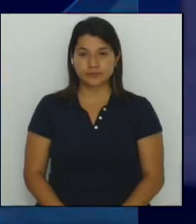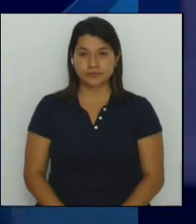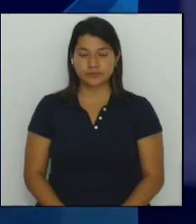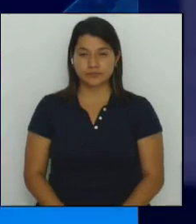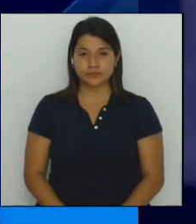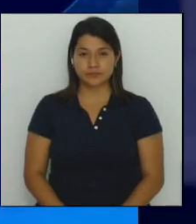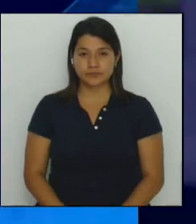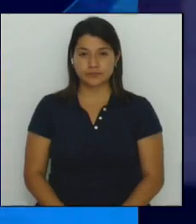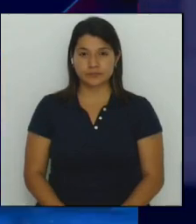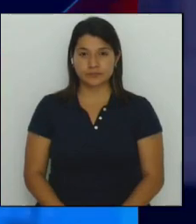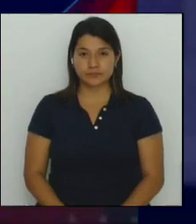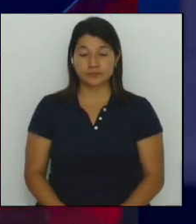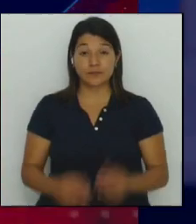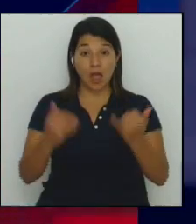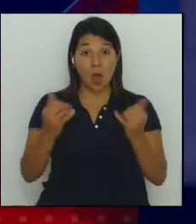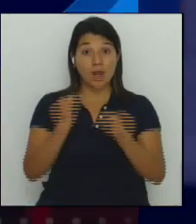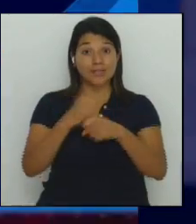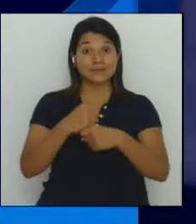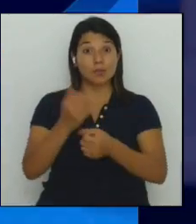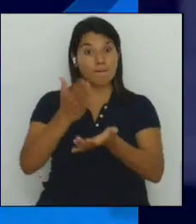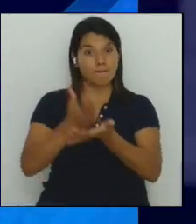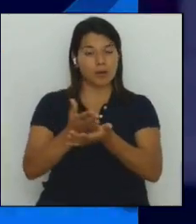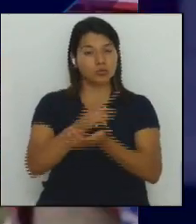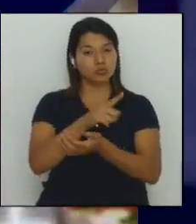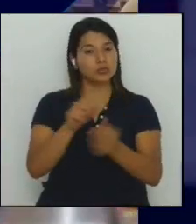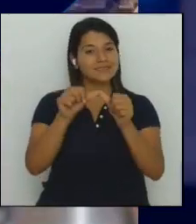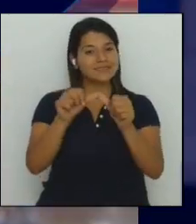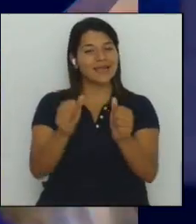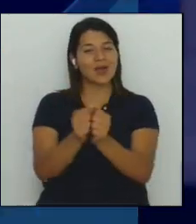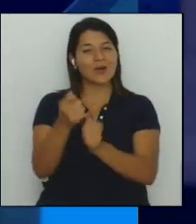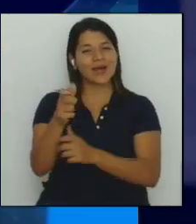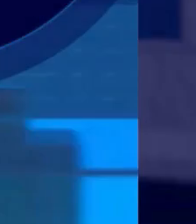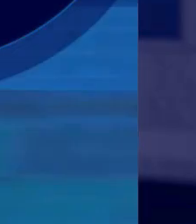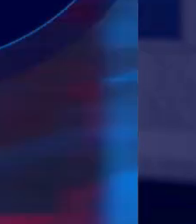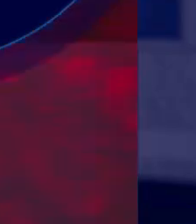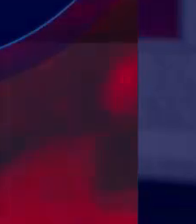Hacemos una nueva pausa, continúe con Canal 13 que ya volvemos.